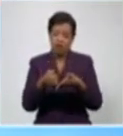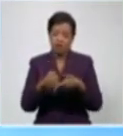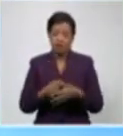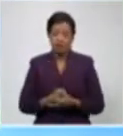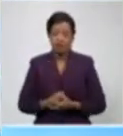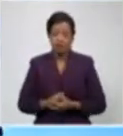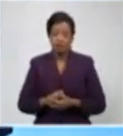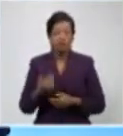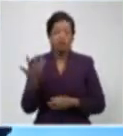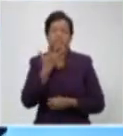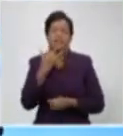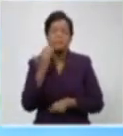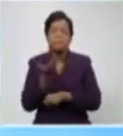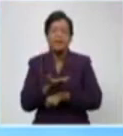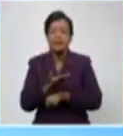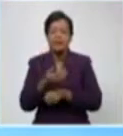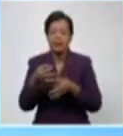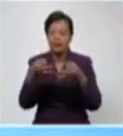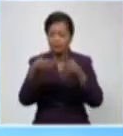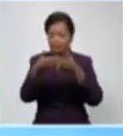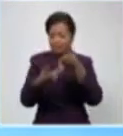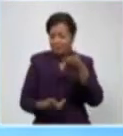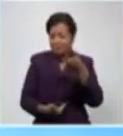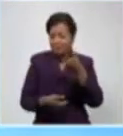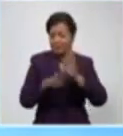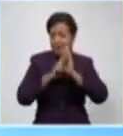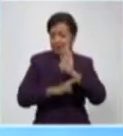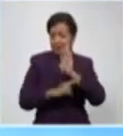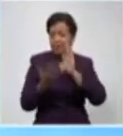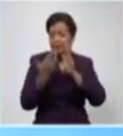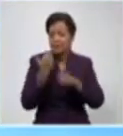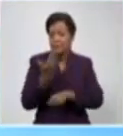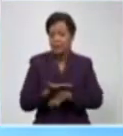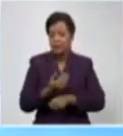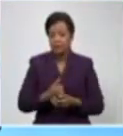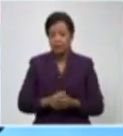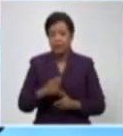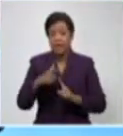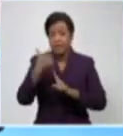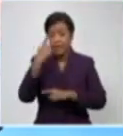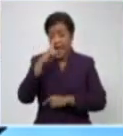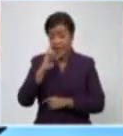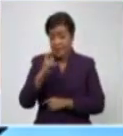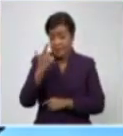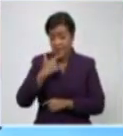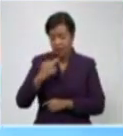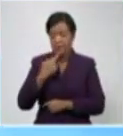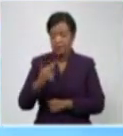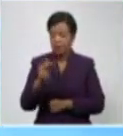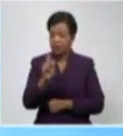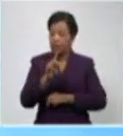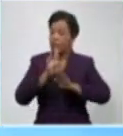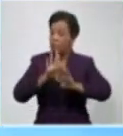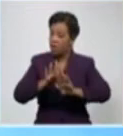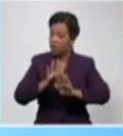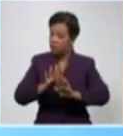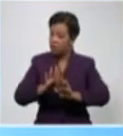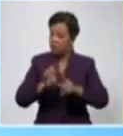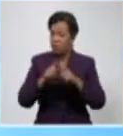lista a ella? ¿Quién le exige eso? Tania solicita, no me presionen. ¿Por qué presionan a